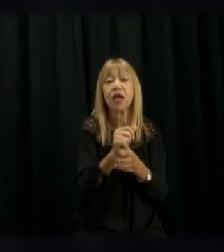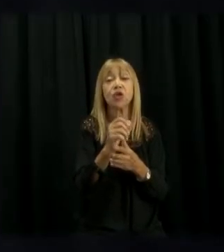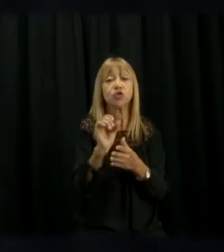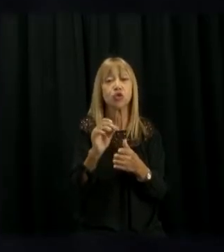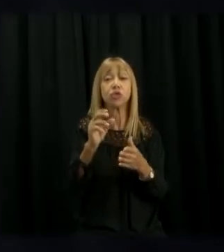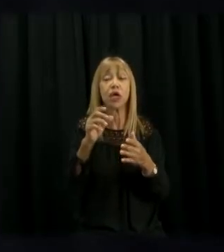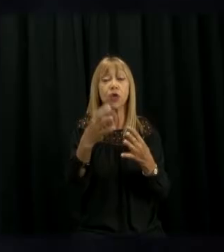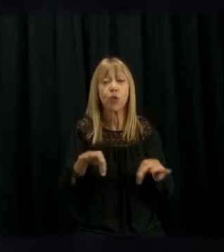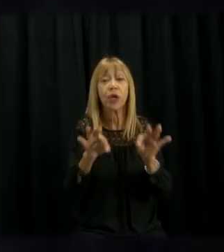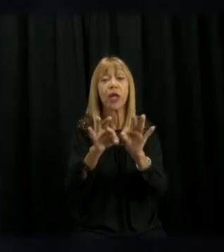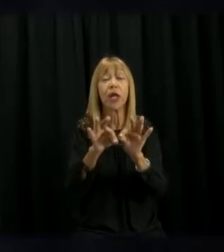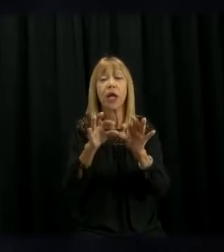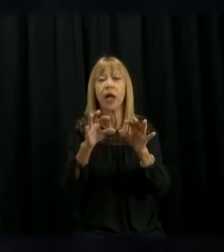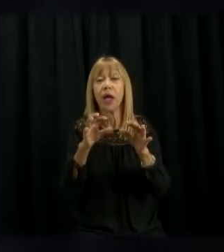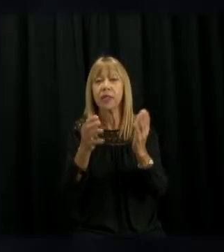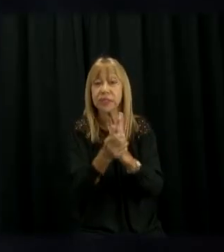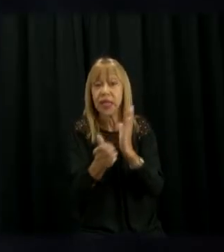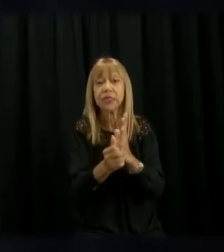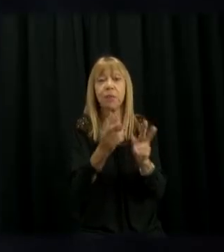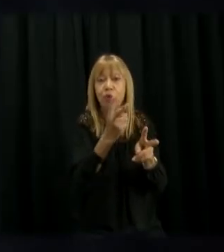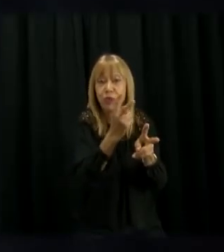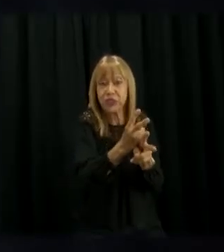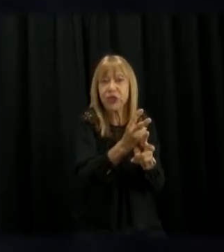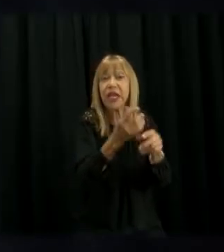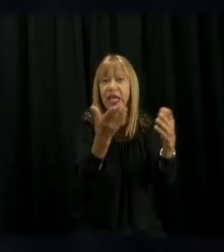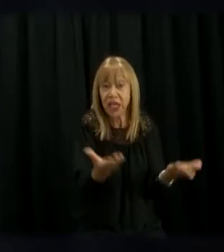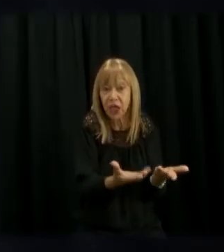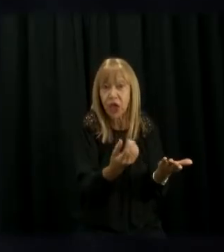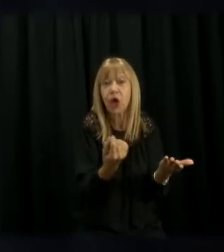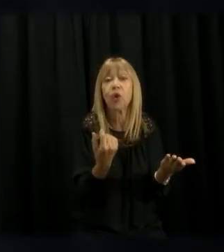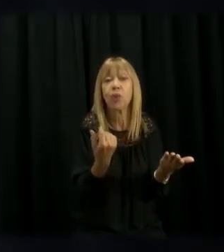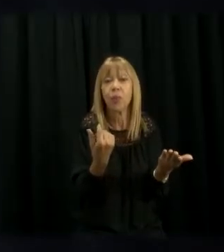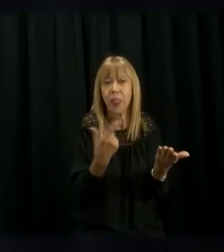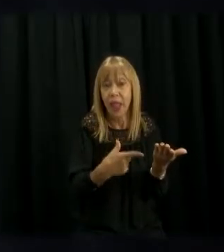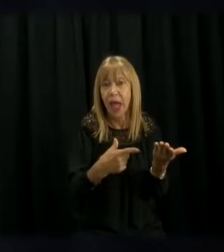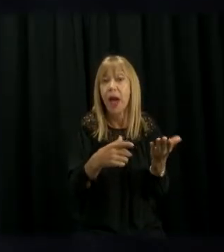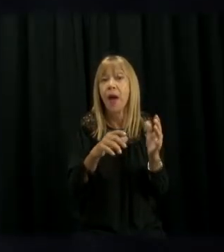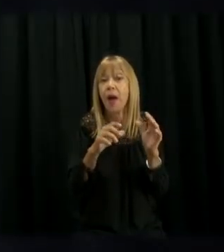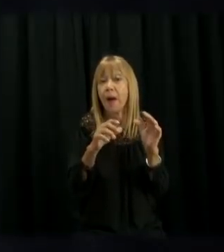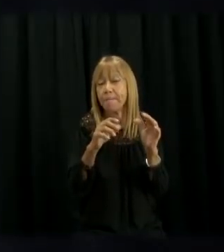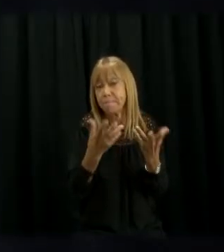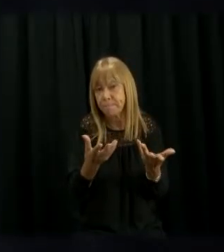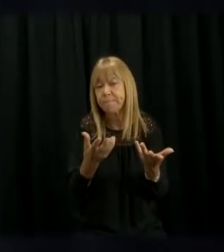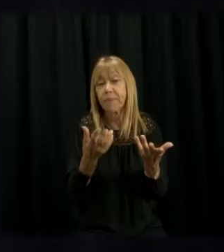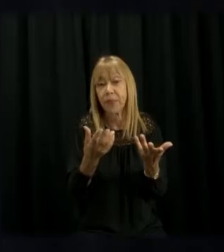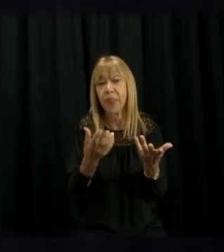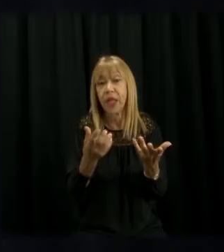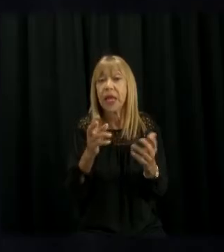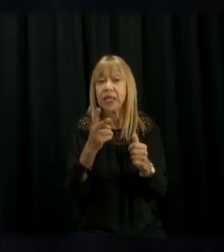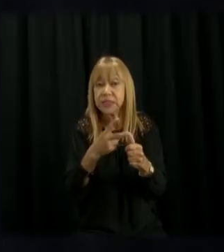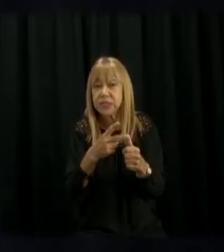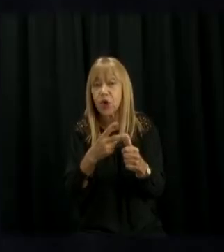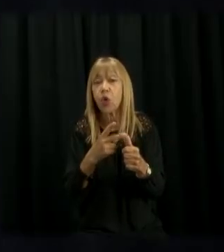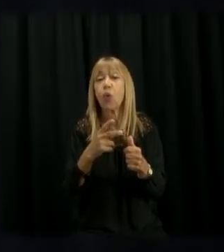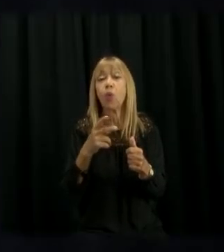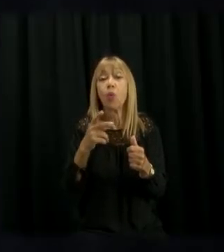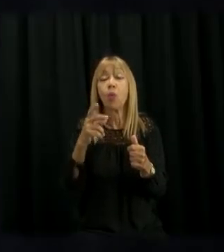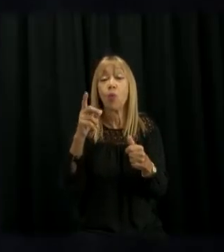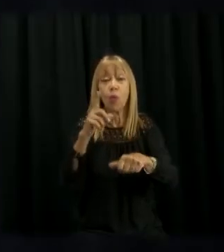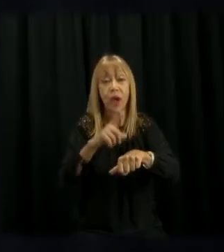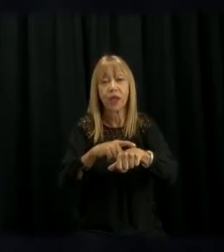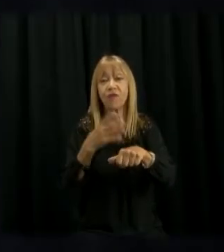división central para que estas para que esto pueda ser hecho desde